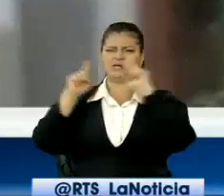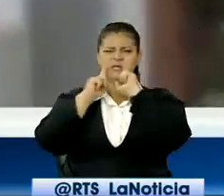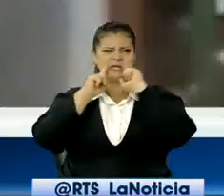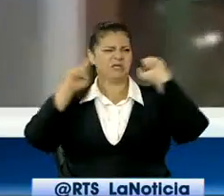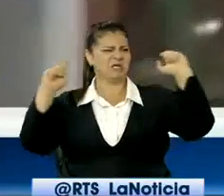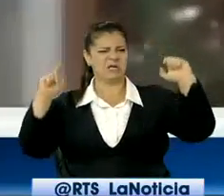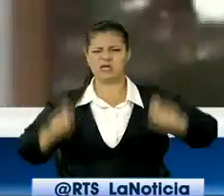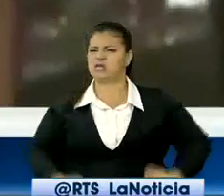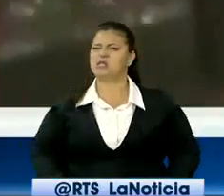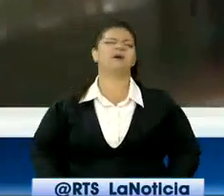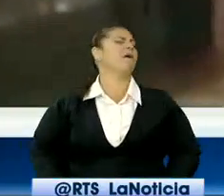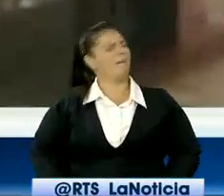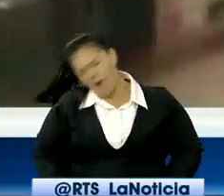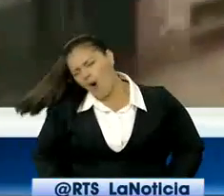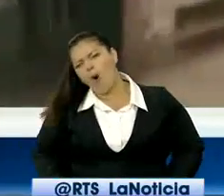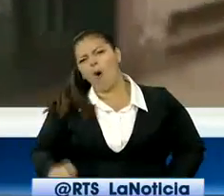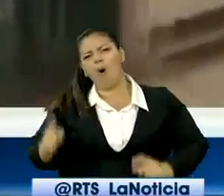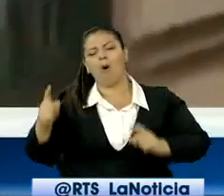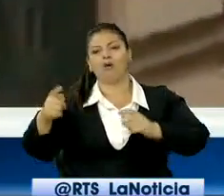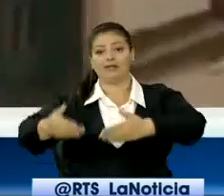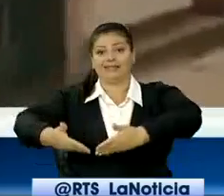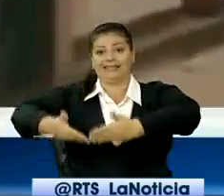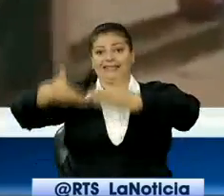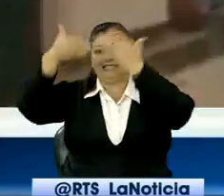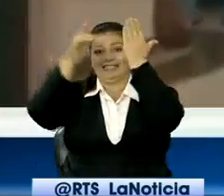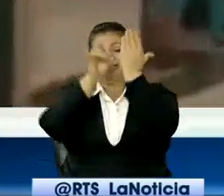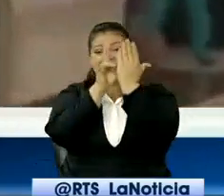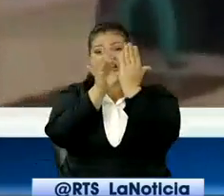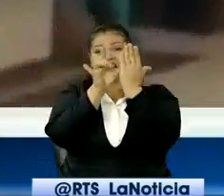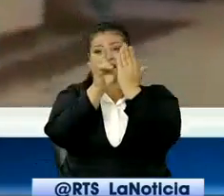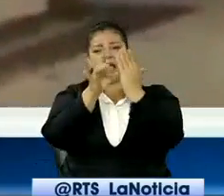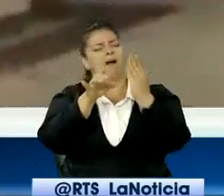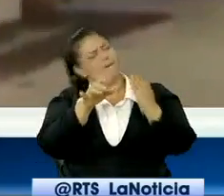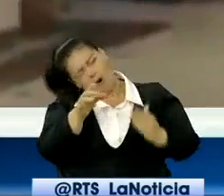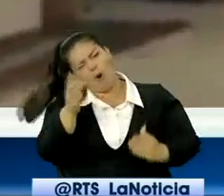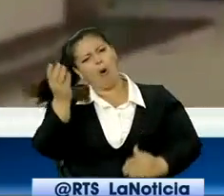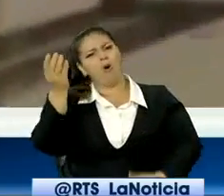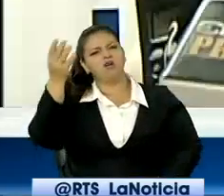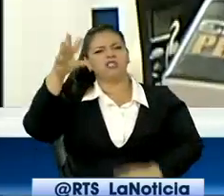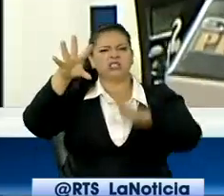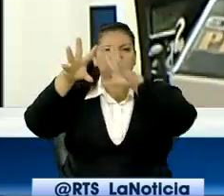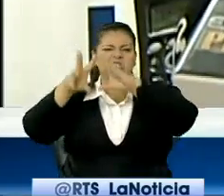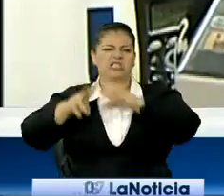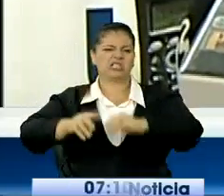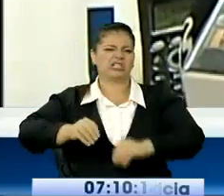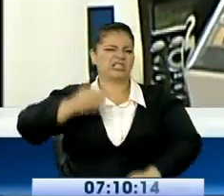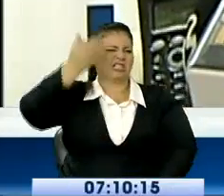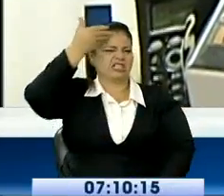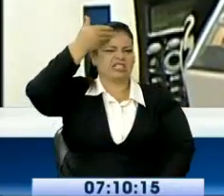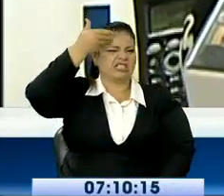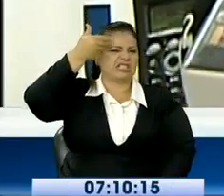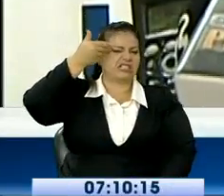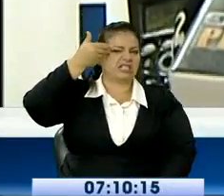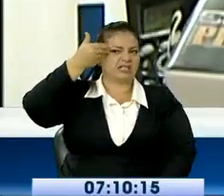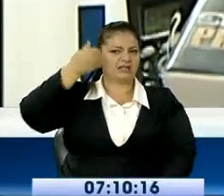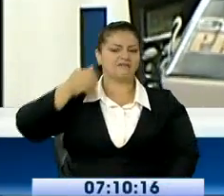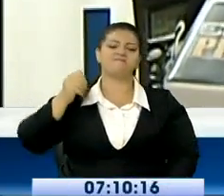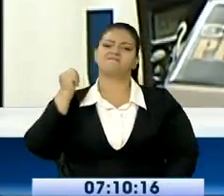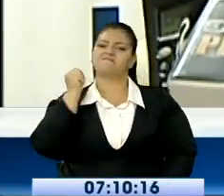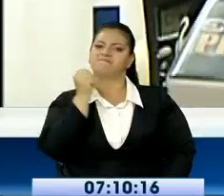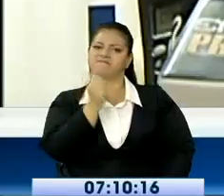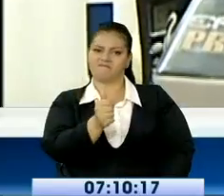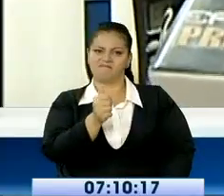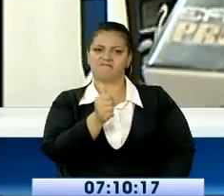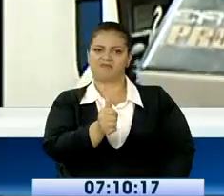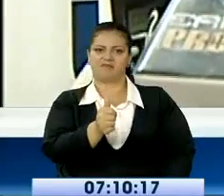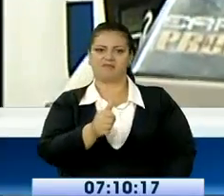que el ciudadano es el que se lanza hacia un ventanal de un local, donde efectivamente pues